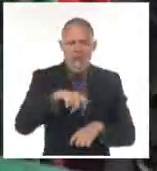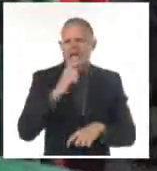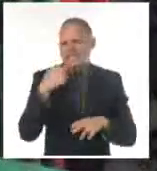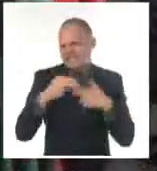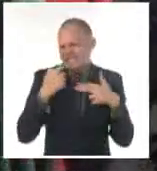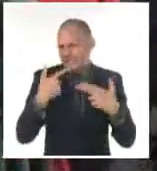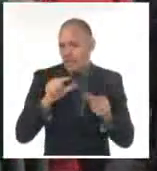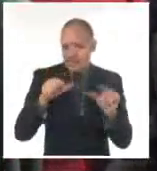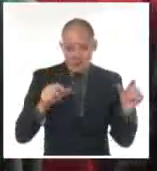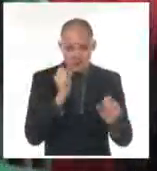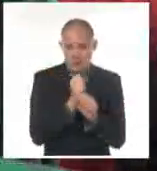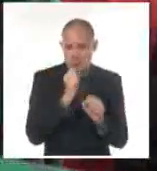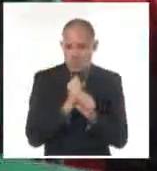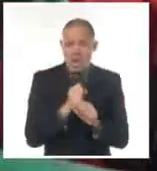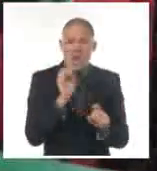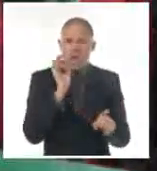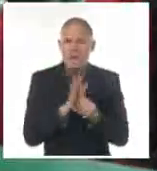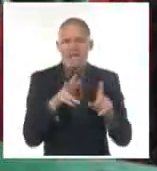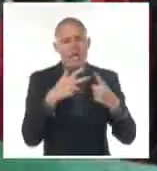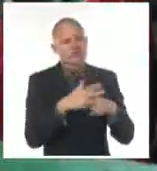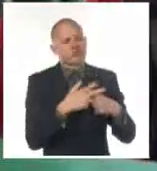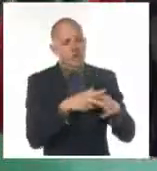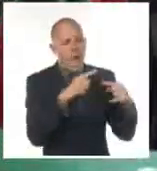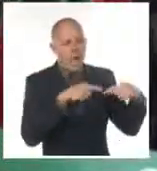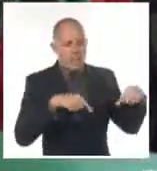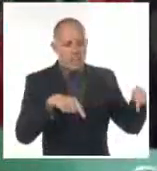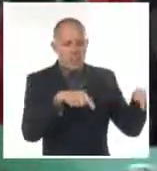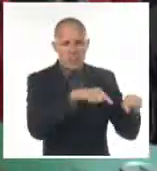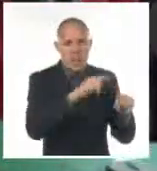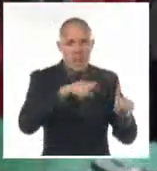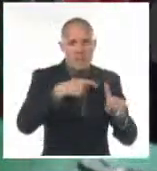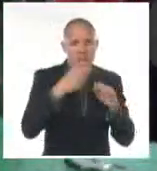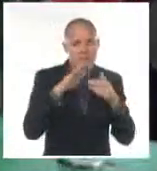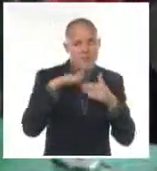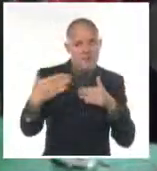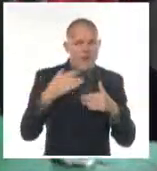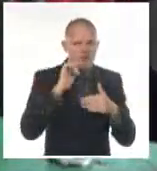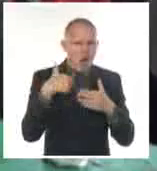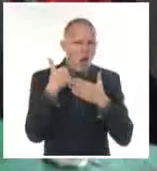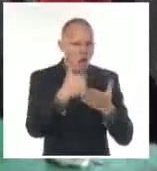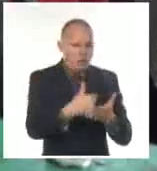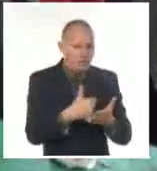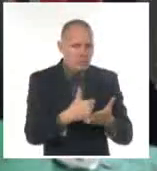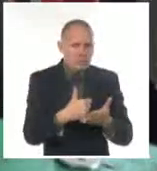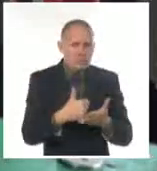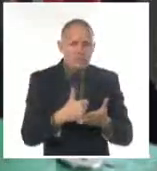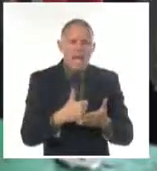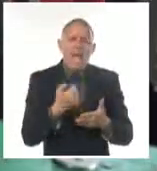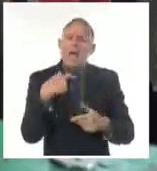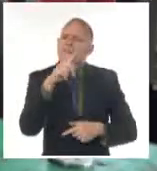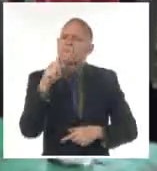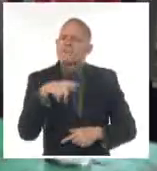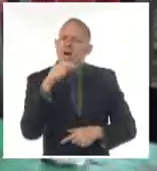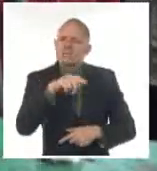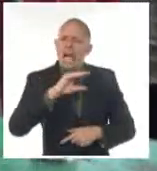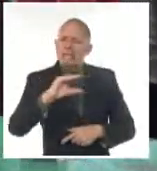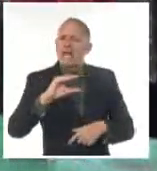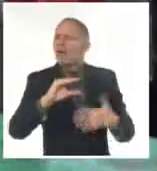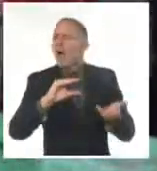propias reparaciones nuestras y cómo buscar ingresos para nuestros trabajadores. Aquí andan por los 7.500